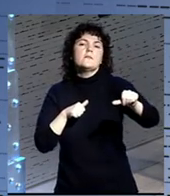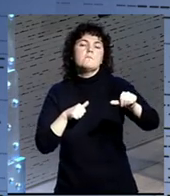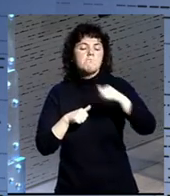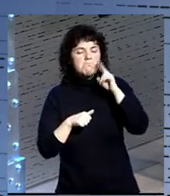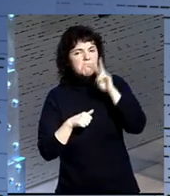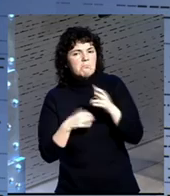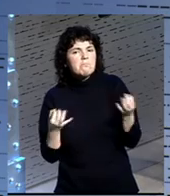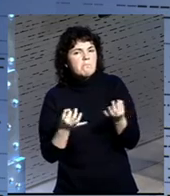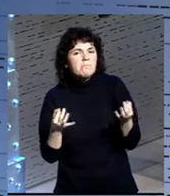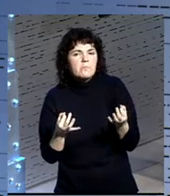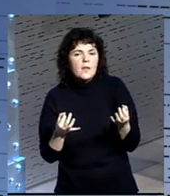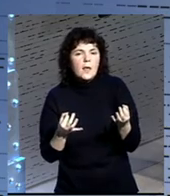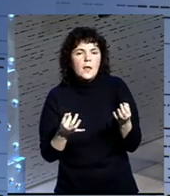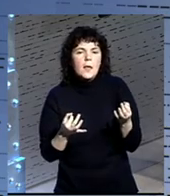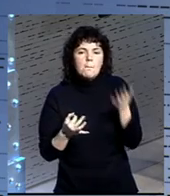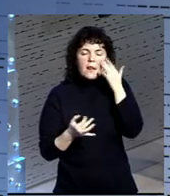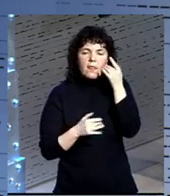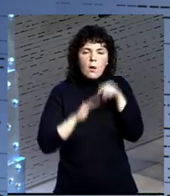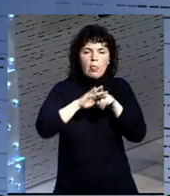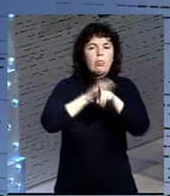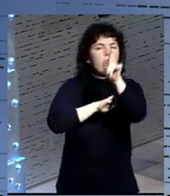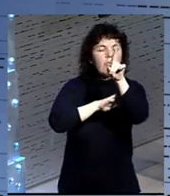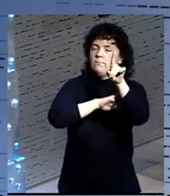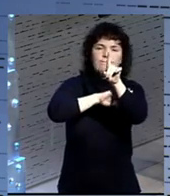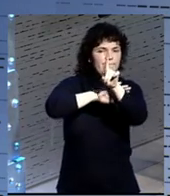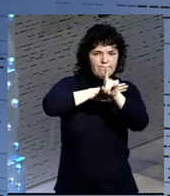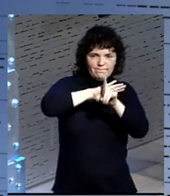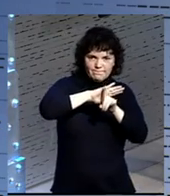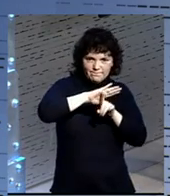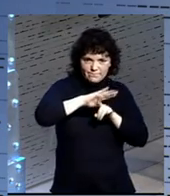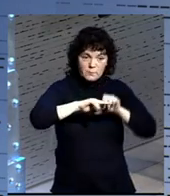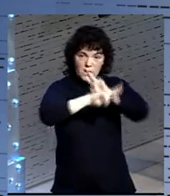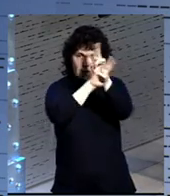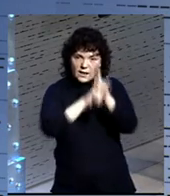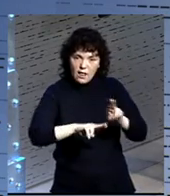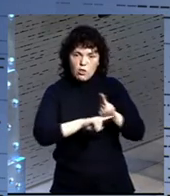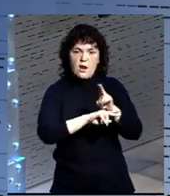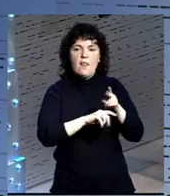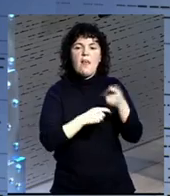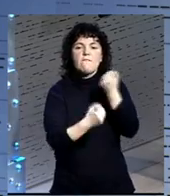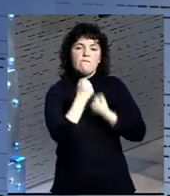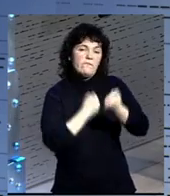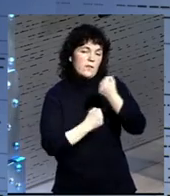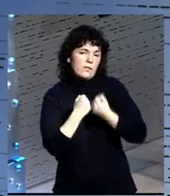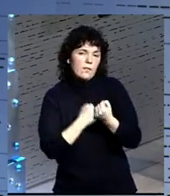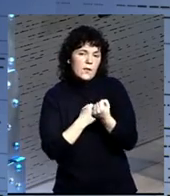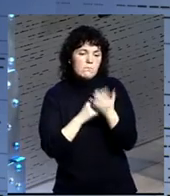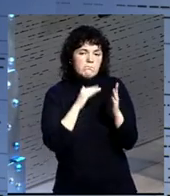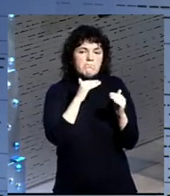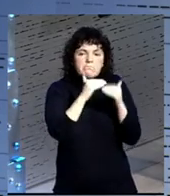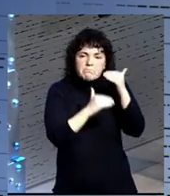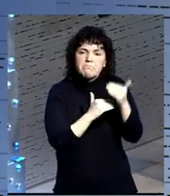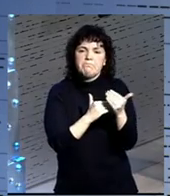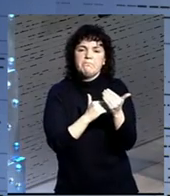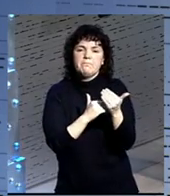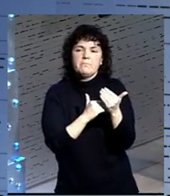que ve es que ha habido una cierta involución en el grado de internacionalización financiera que es superior